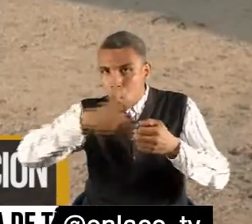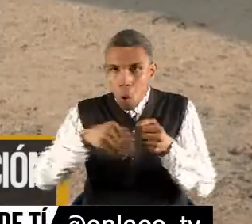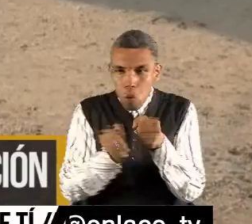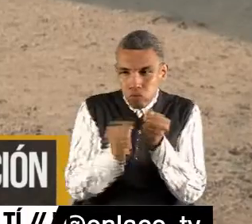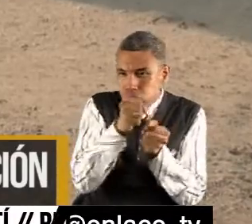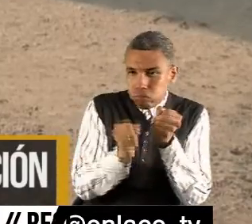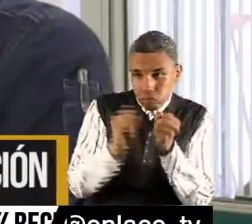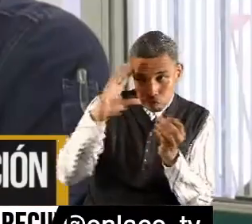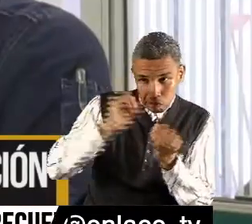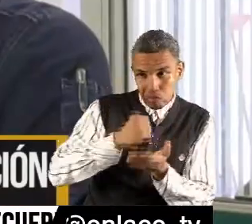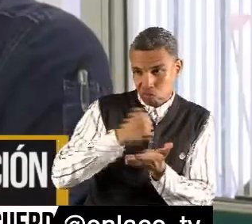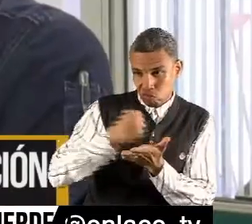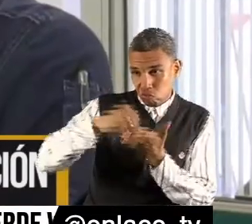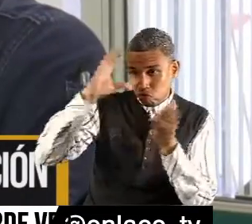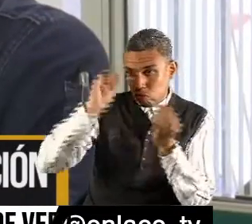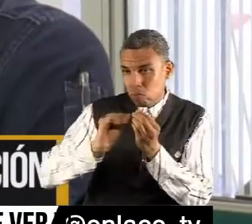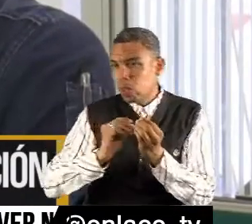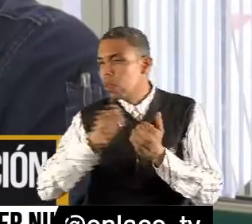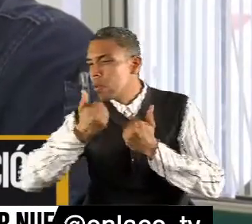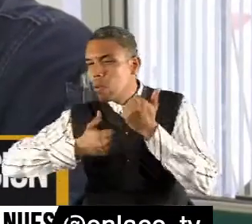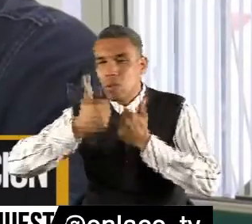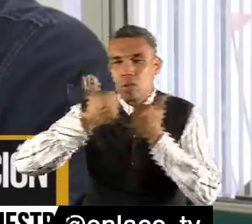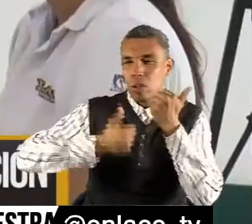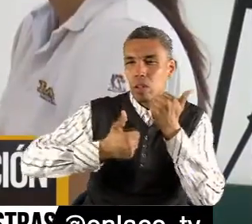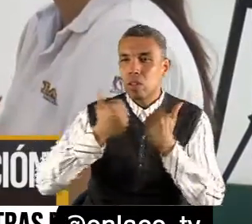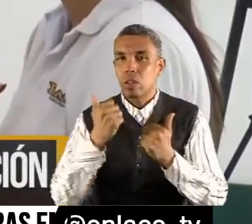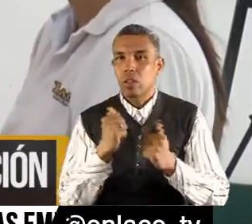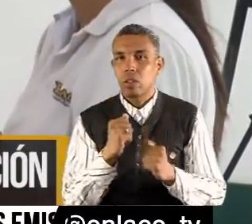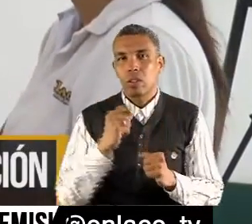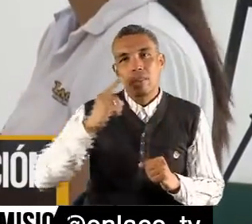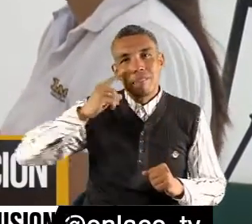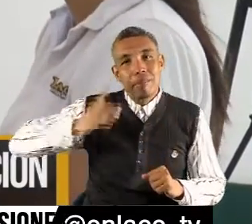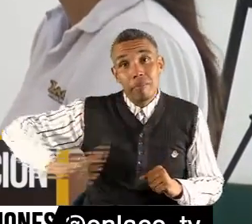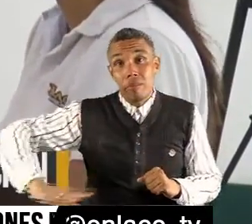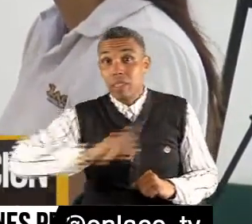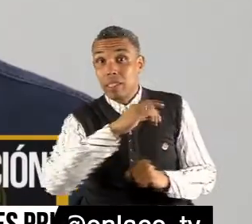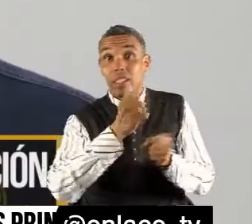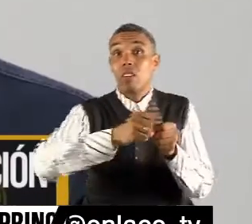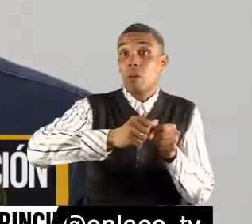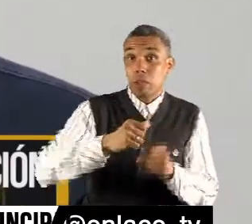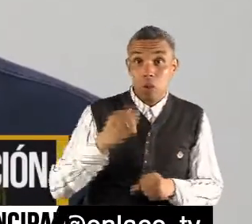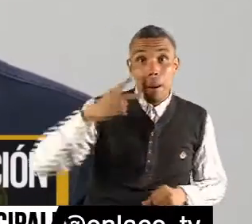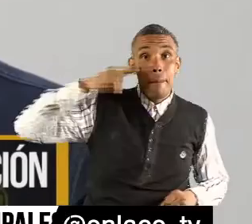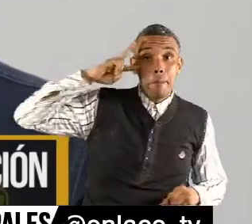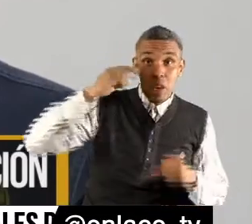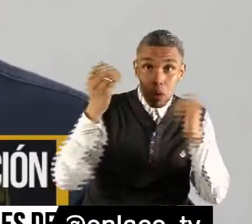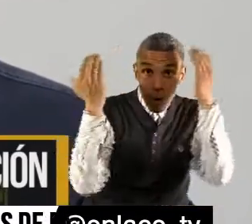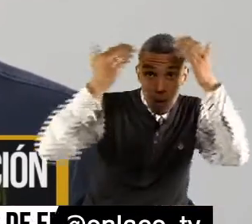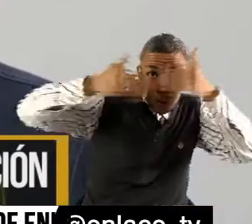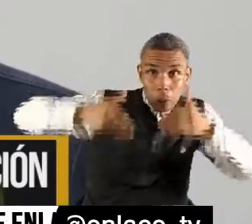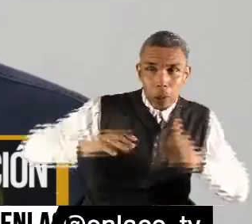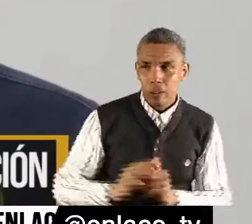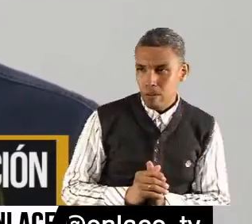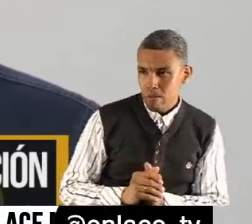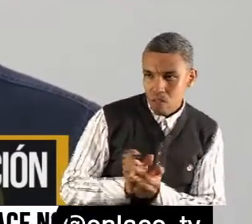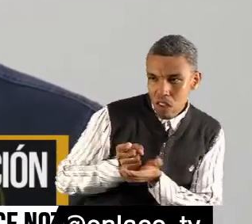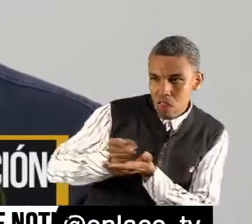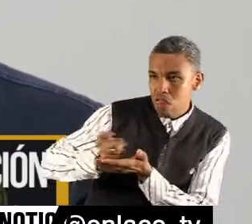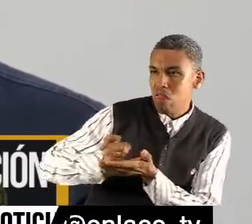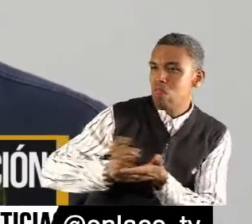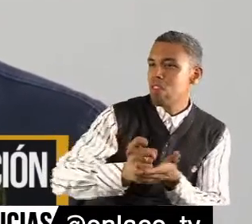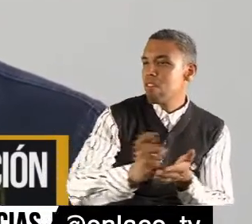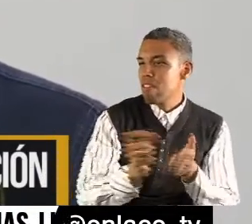de transporte en la ciudad, la estatal petrolera está manipulando este proceso. Se presentó un adendo de parte de